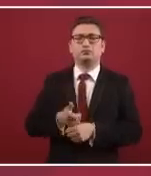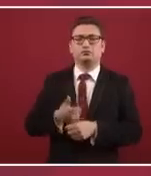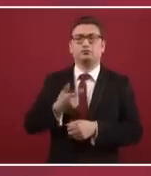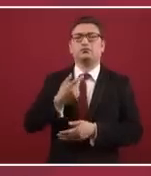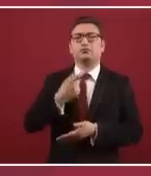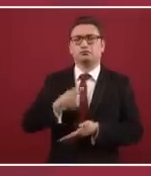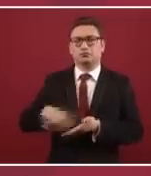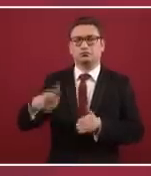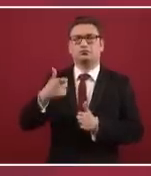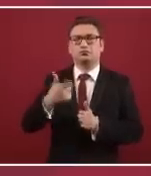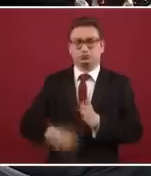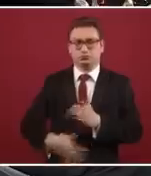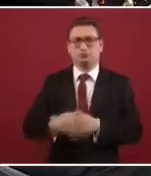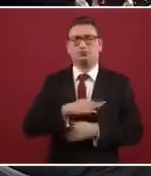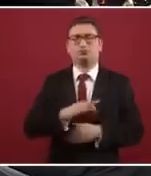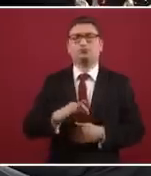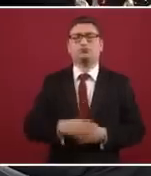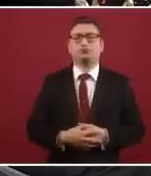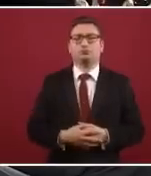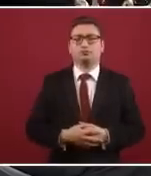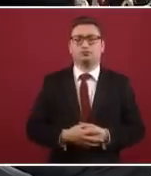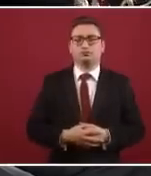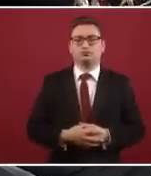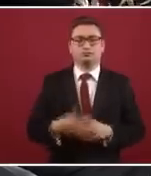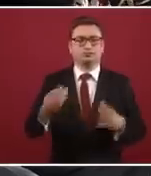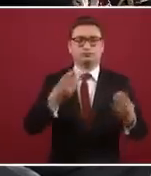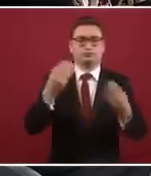¿Estaban involucrados también políticos?